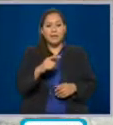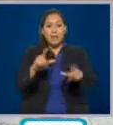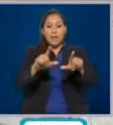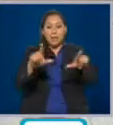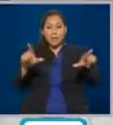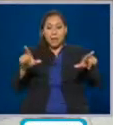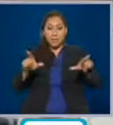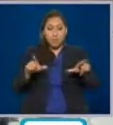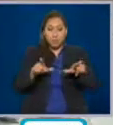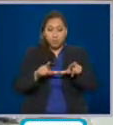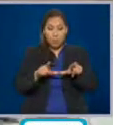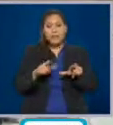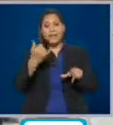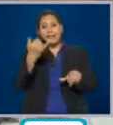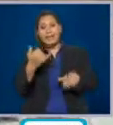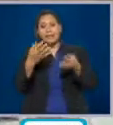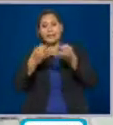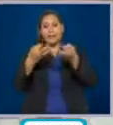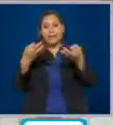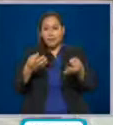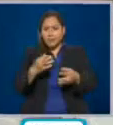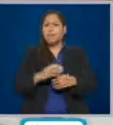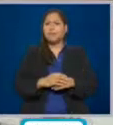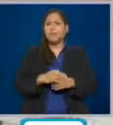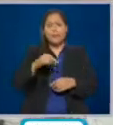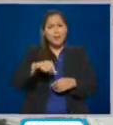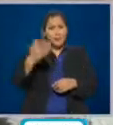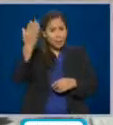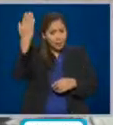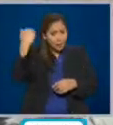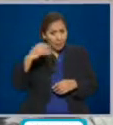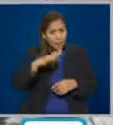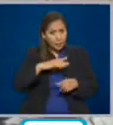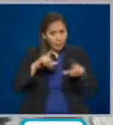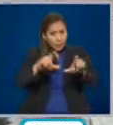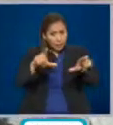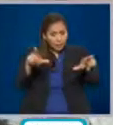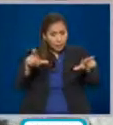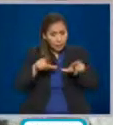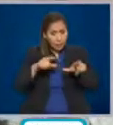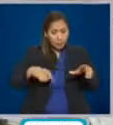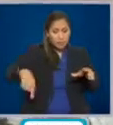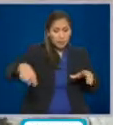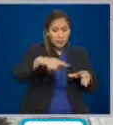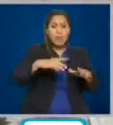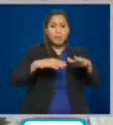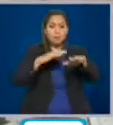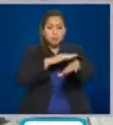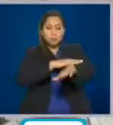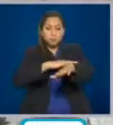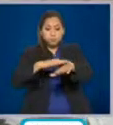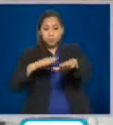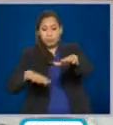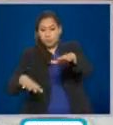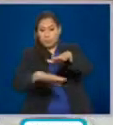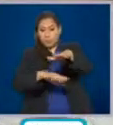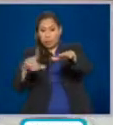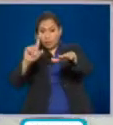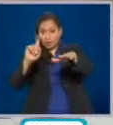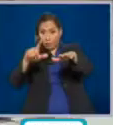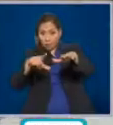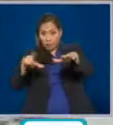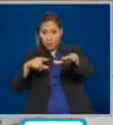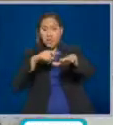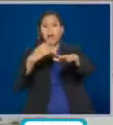laguna y tierra. No me diga que aquí había antes una laguna, lo que ahora son casas. Sí, sí, así era.